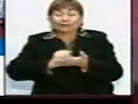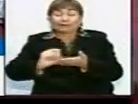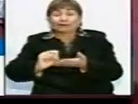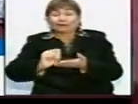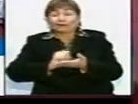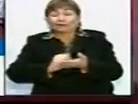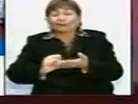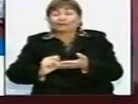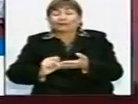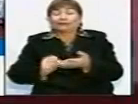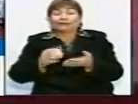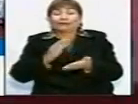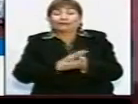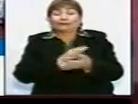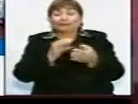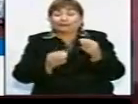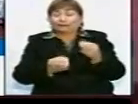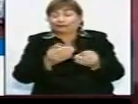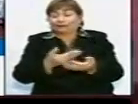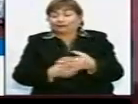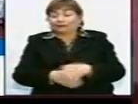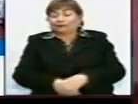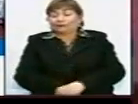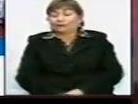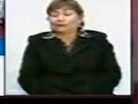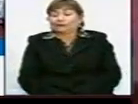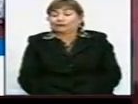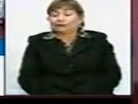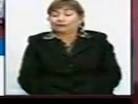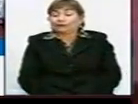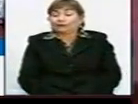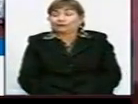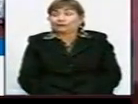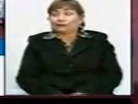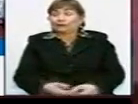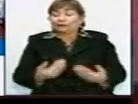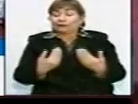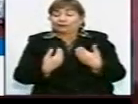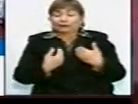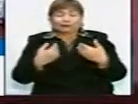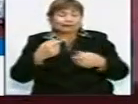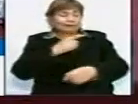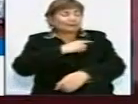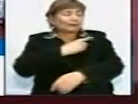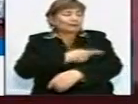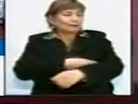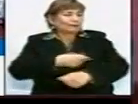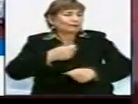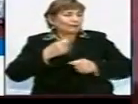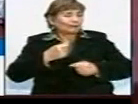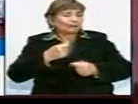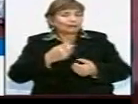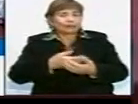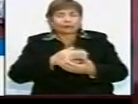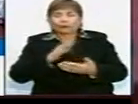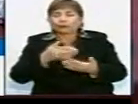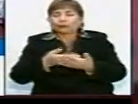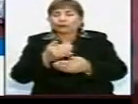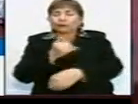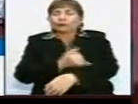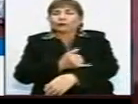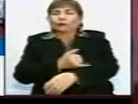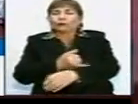nacional de gestión de riesgo de desastres que tiene una gran fortaleza en el sentido de que aglutina a todas las instituciones